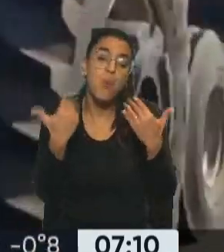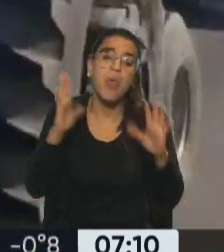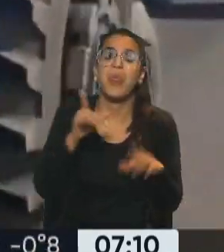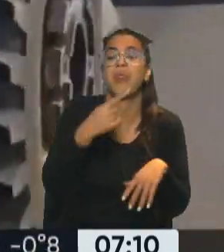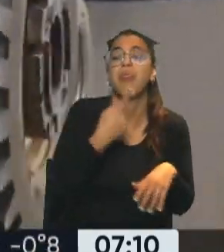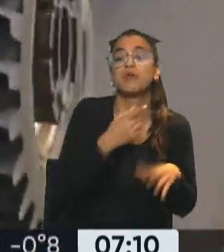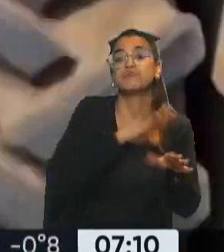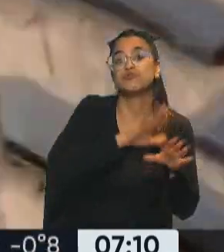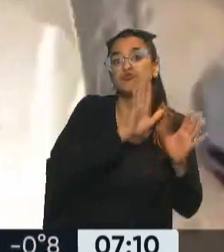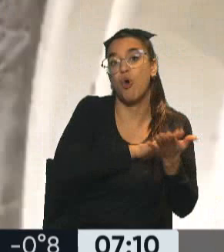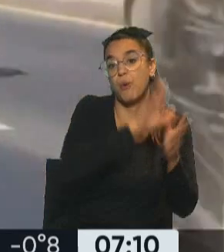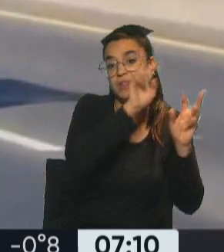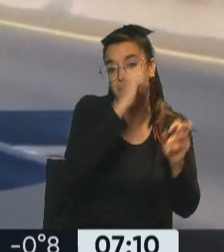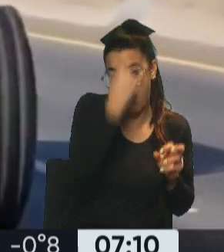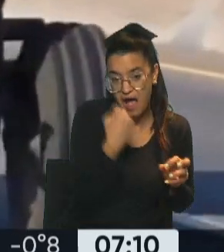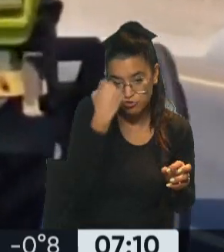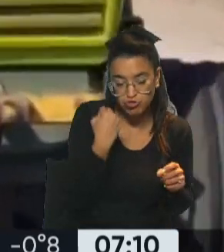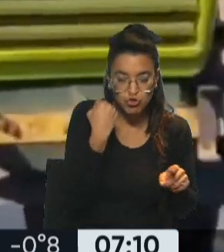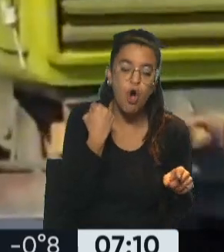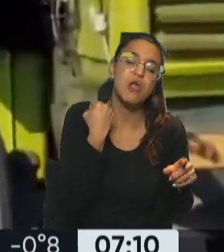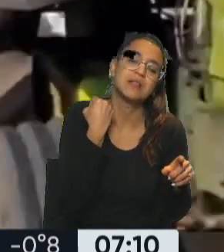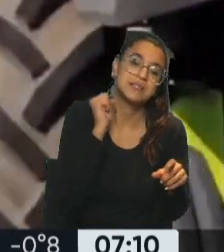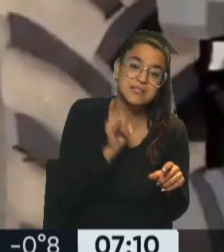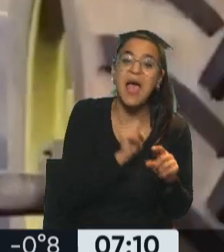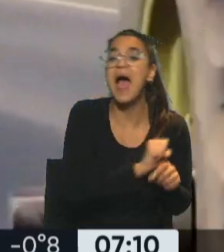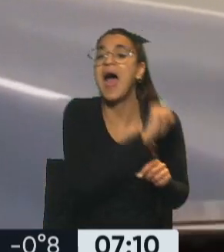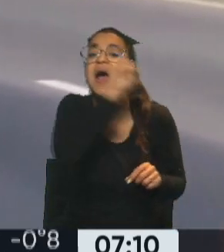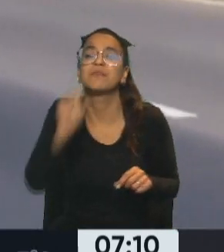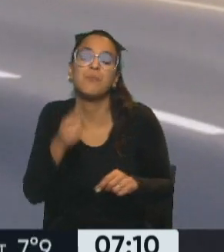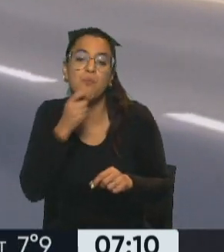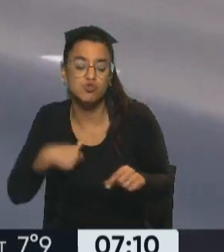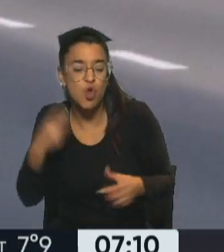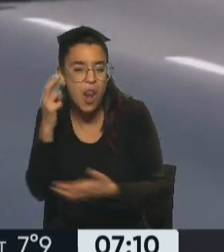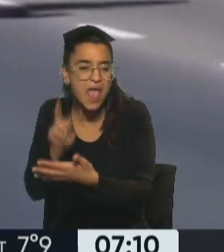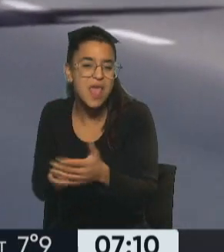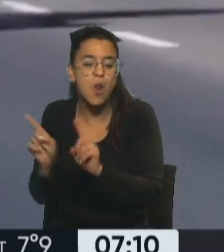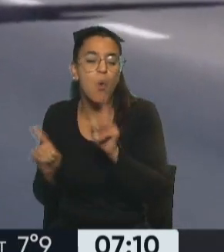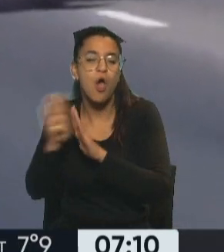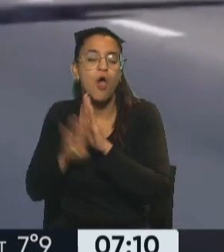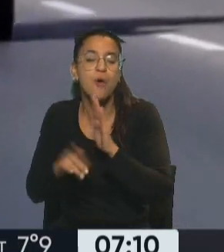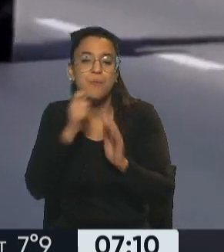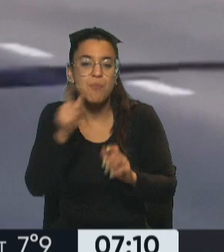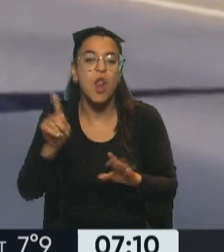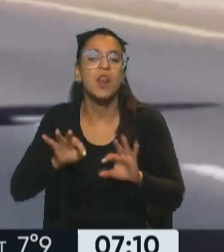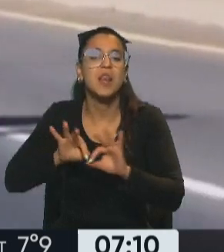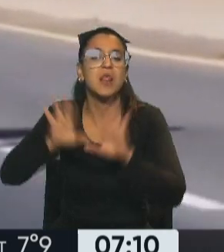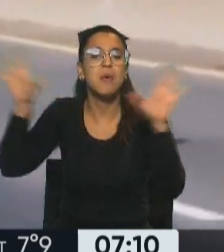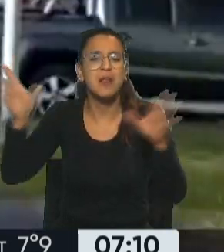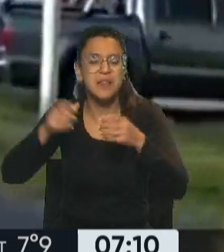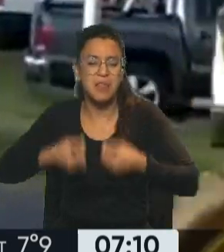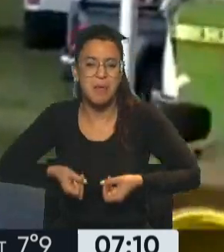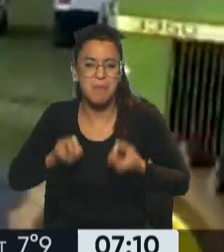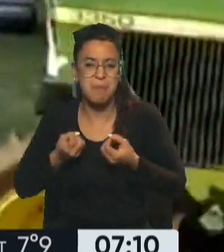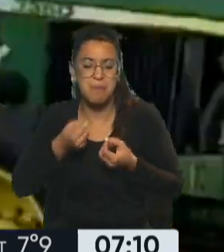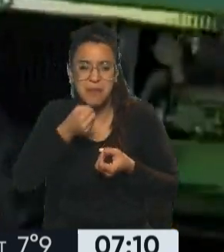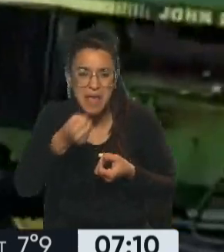lo del gasoil, que decíamos, sí, un reclamo atendible, hasta, por ejemplo, leí algunas consignas como libertad de prensa.